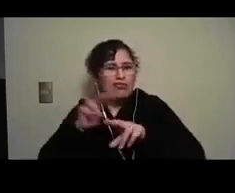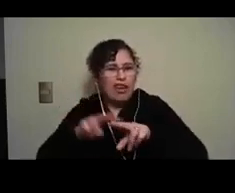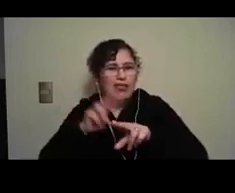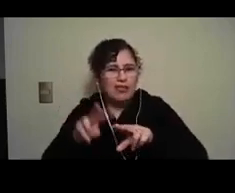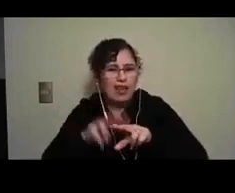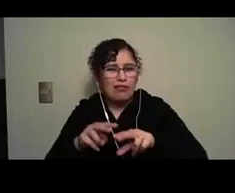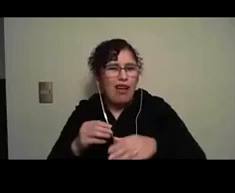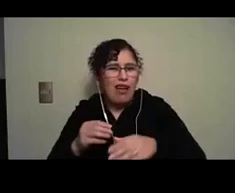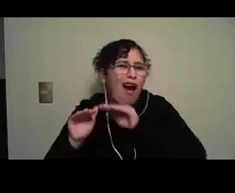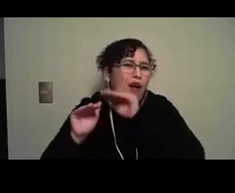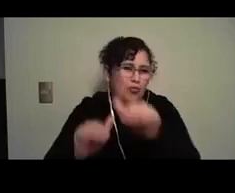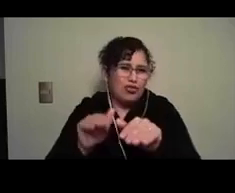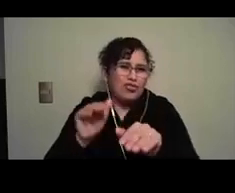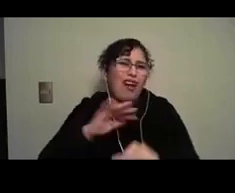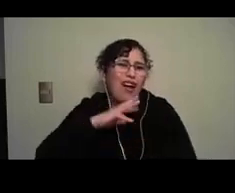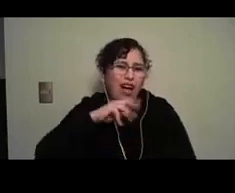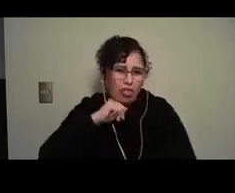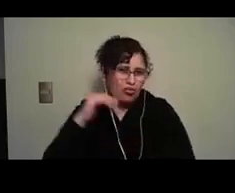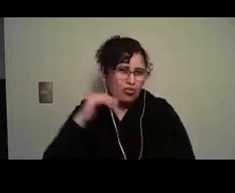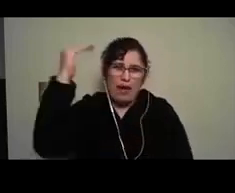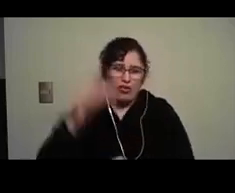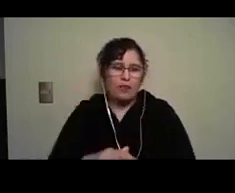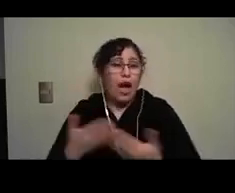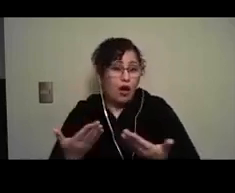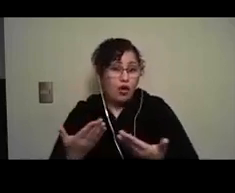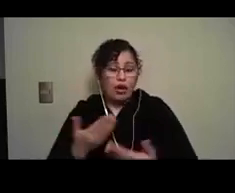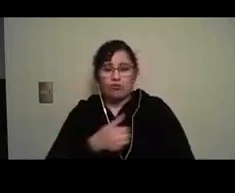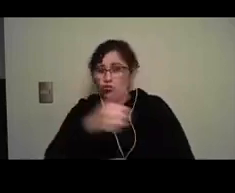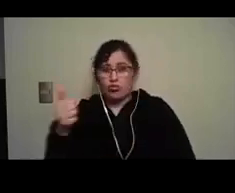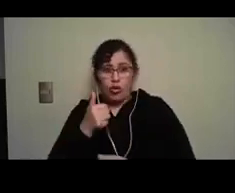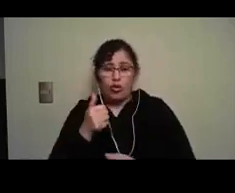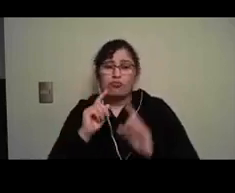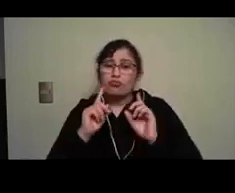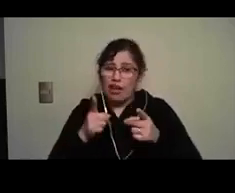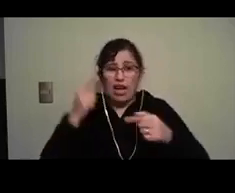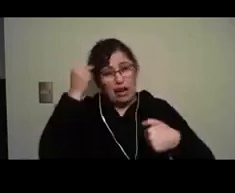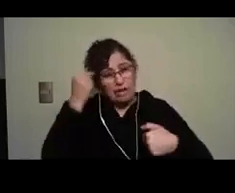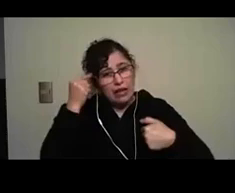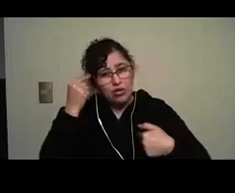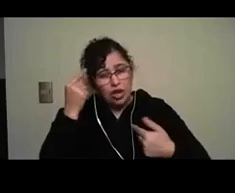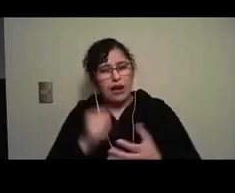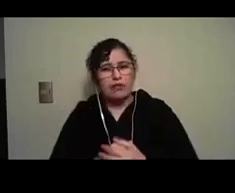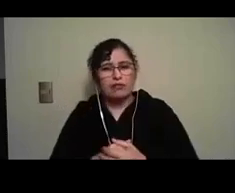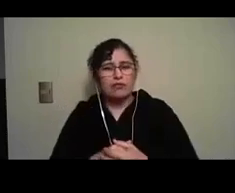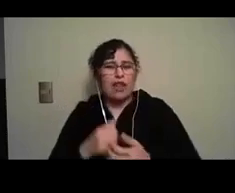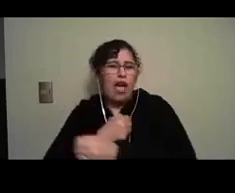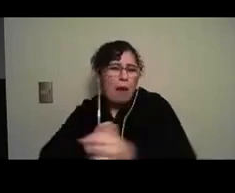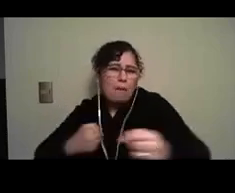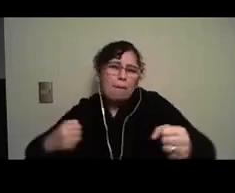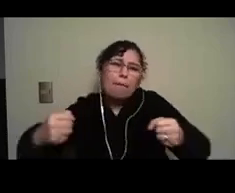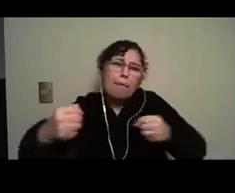Así que la invitación siempre es a reflexionar en torno a ponerse en definitiva en el lugar de ellos, de lo que